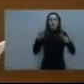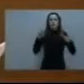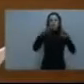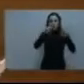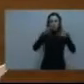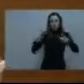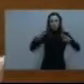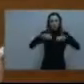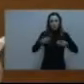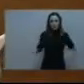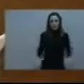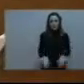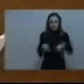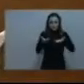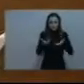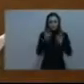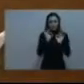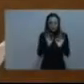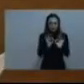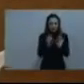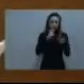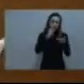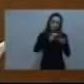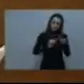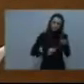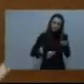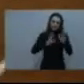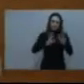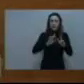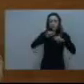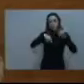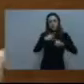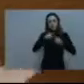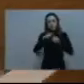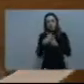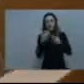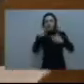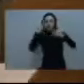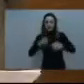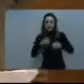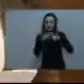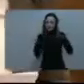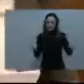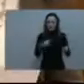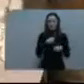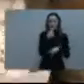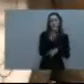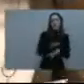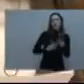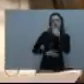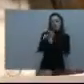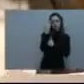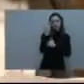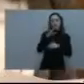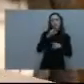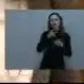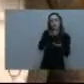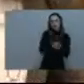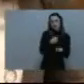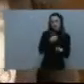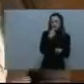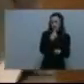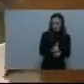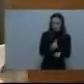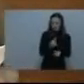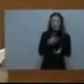más sobre el papel. Pero la realidad es otra, ya se lo dije en una ocasión y se lo vuelvo a reiterar